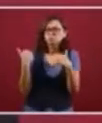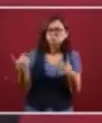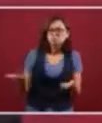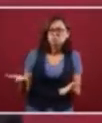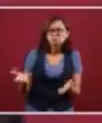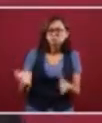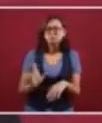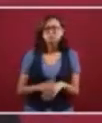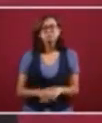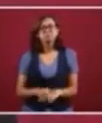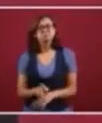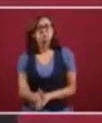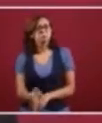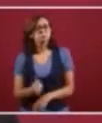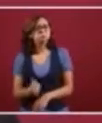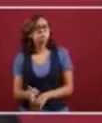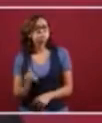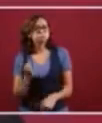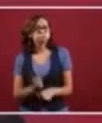una simulación